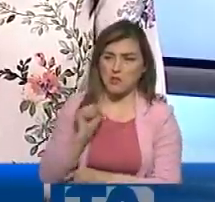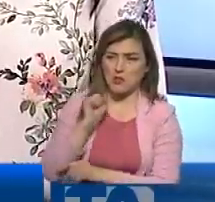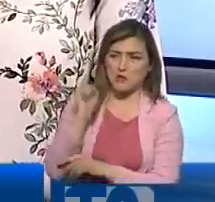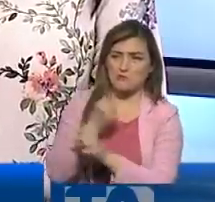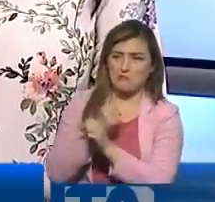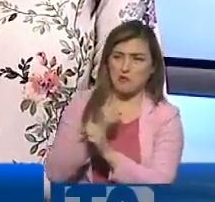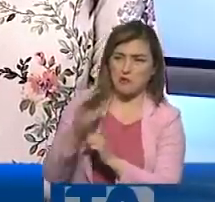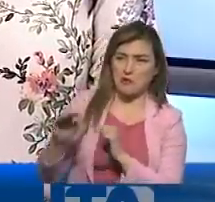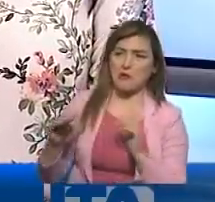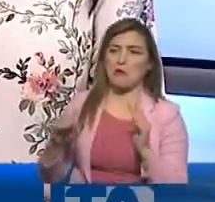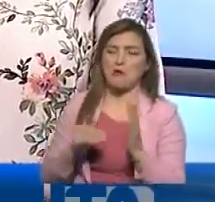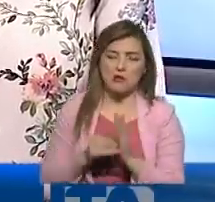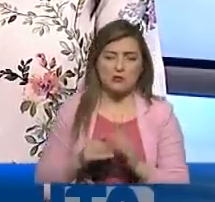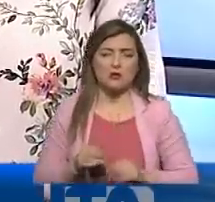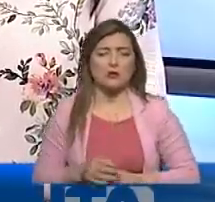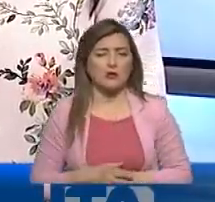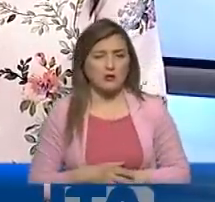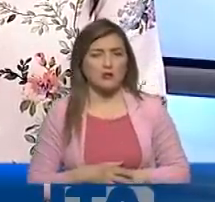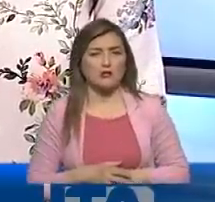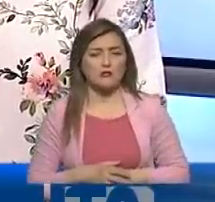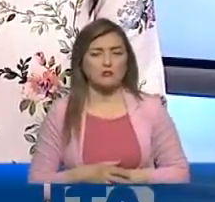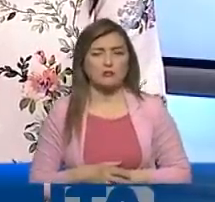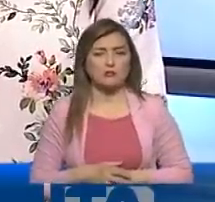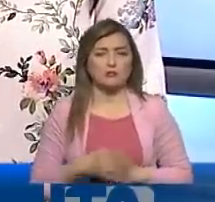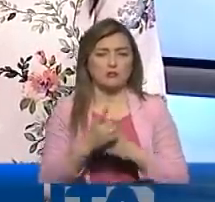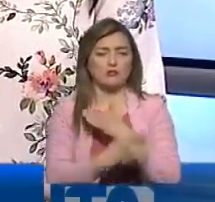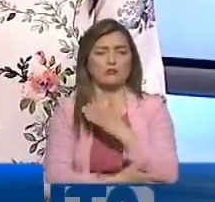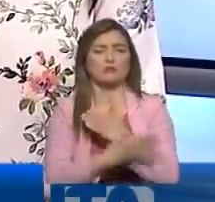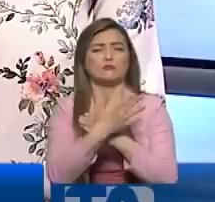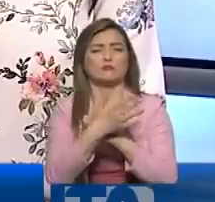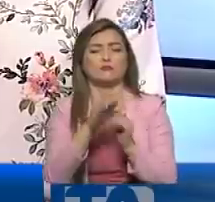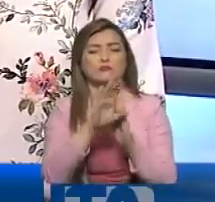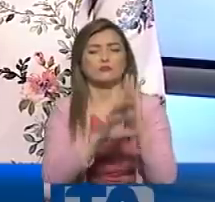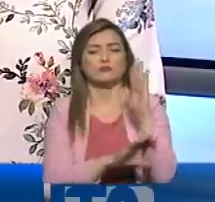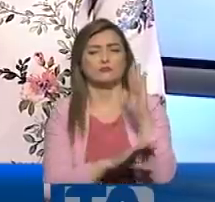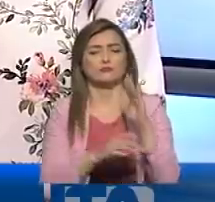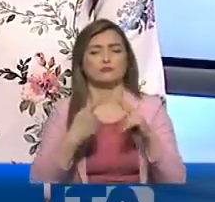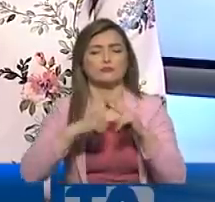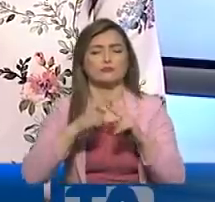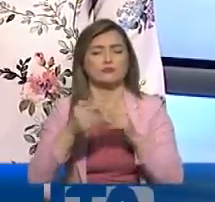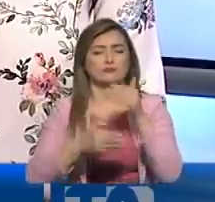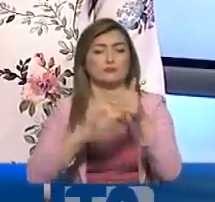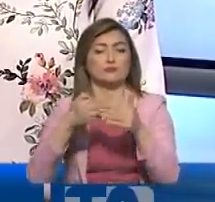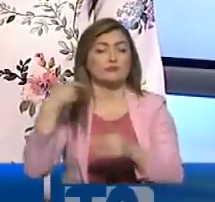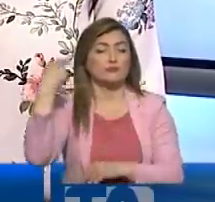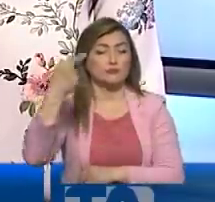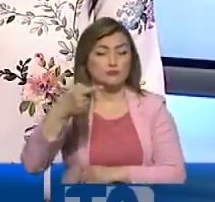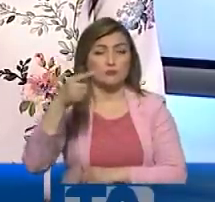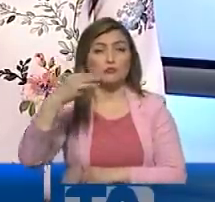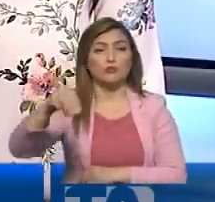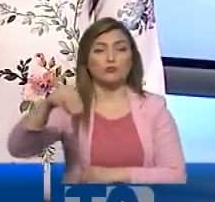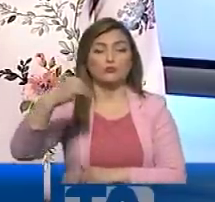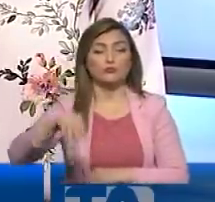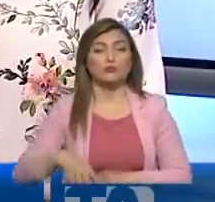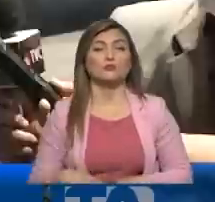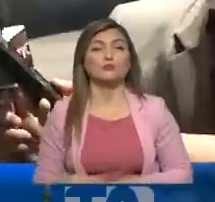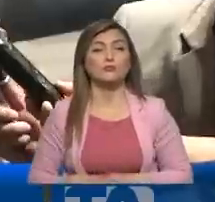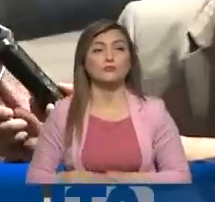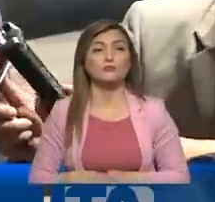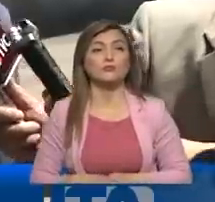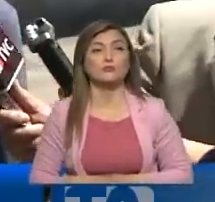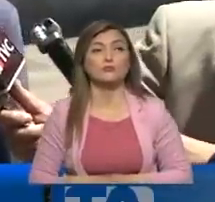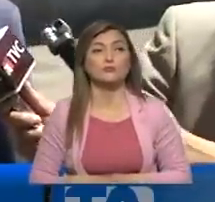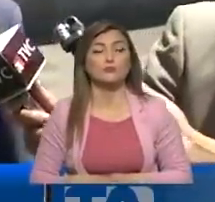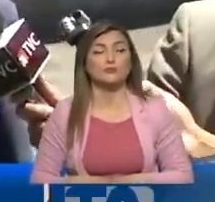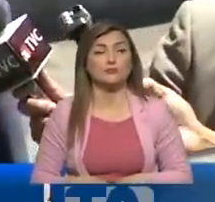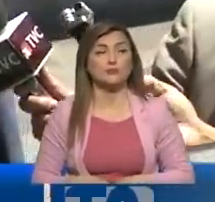la defensa como una sentencia constitucional. La audiencia se reinstalará el próximo miércoles. 14